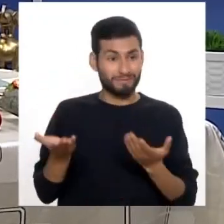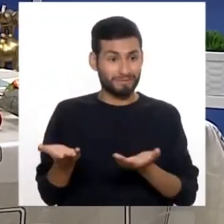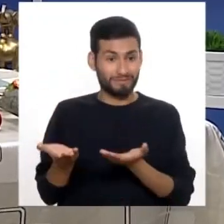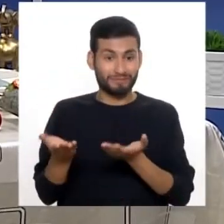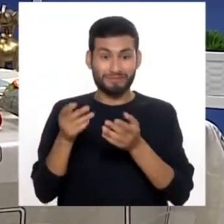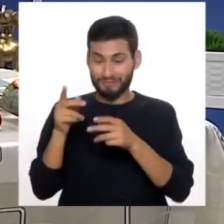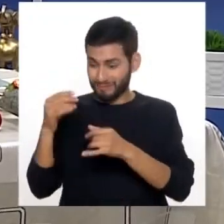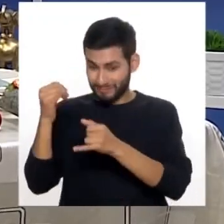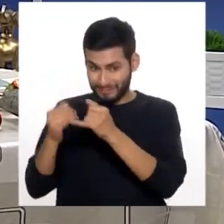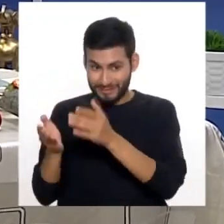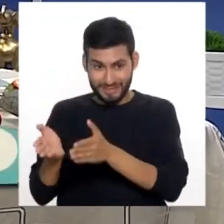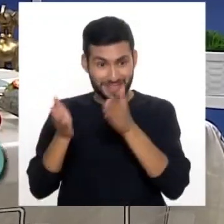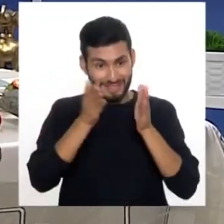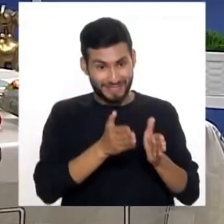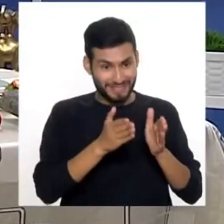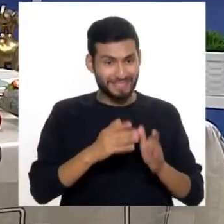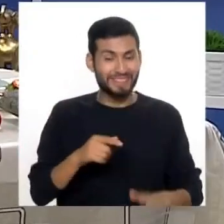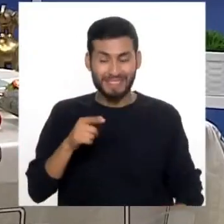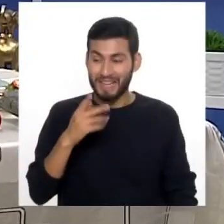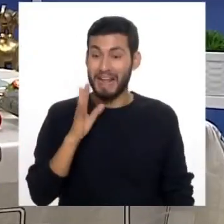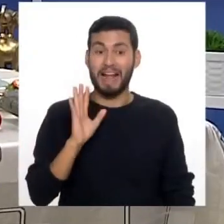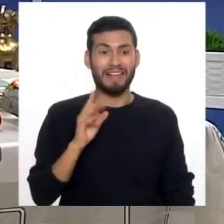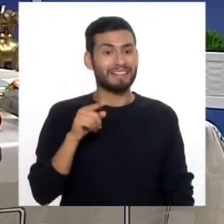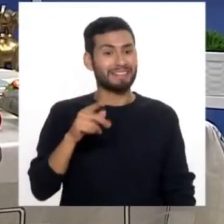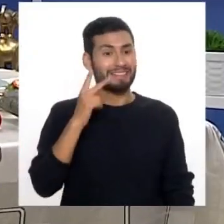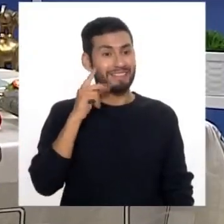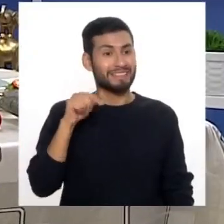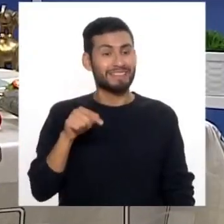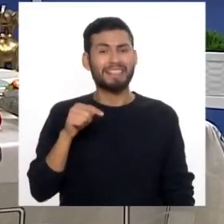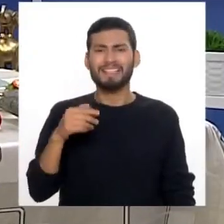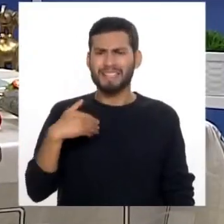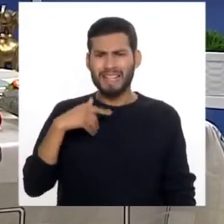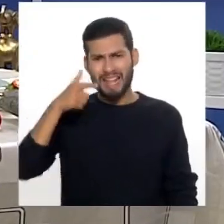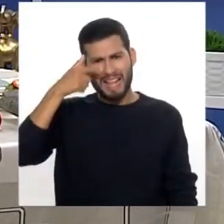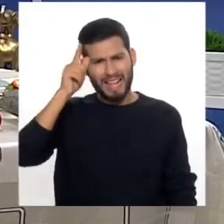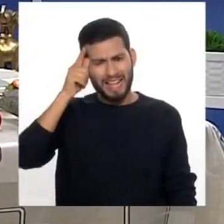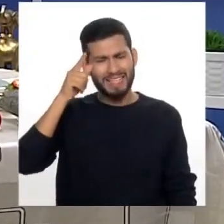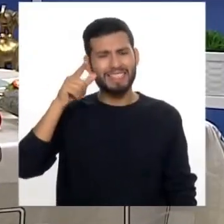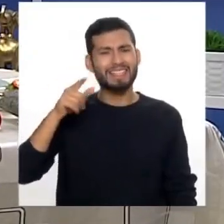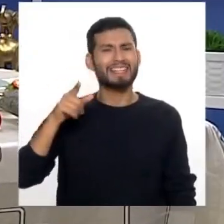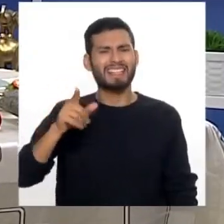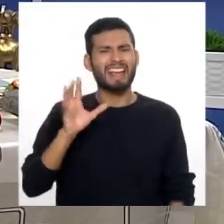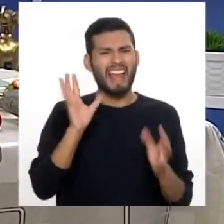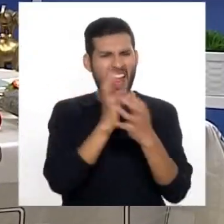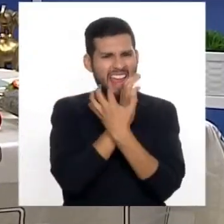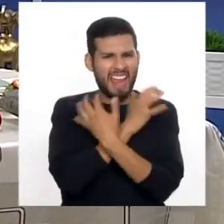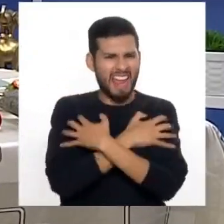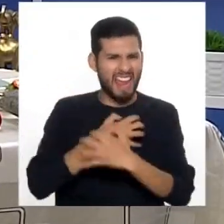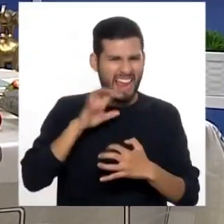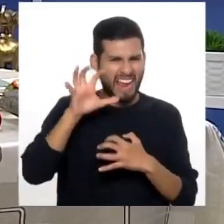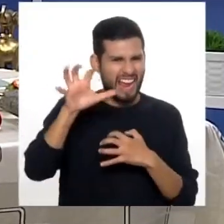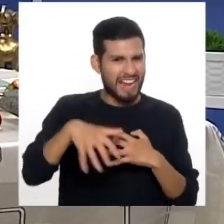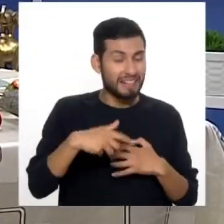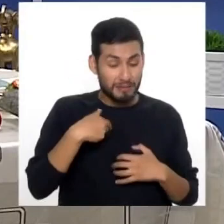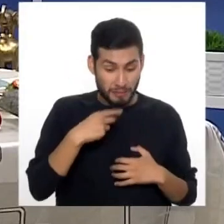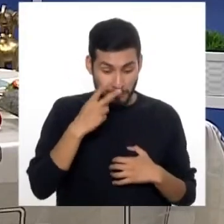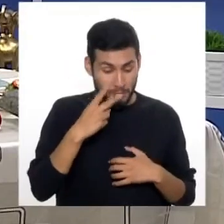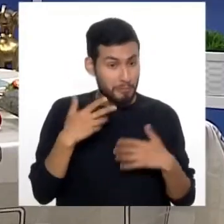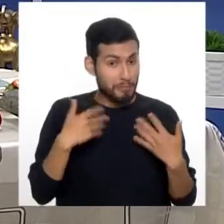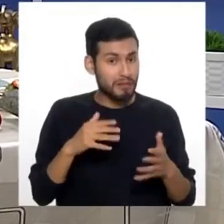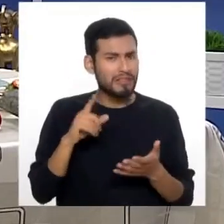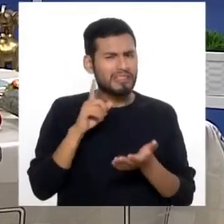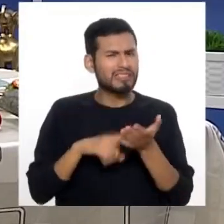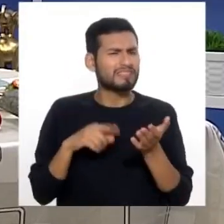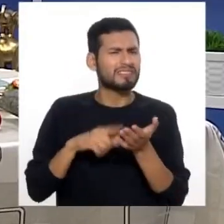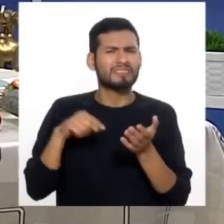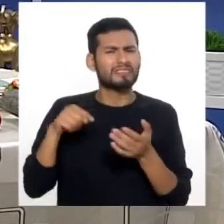pasamos al siguiente plato. Esta presentación vemos que hay una leche de tigre que se ve con una textura muy interesante. Claro. ¿Cuál es